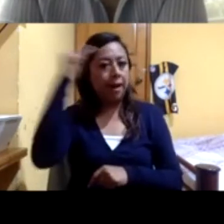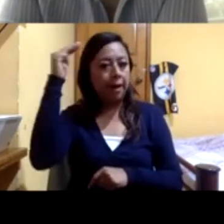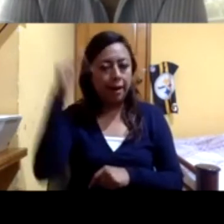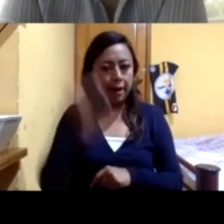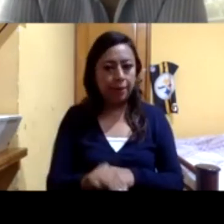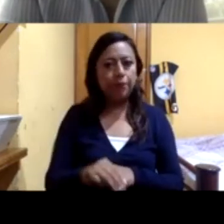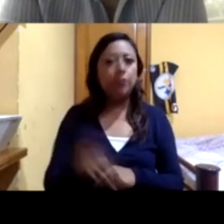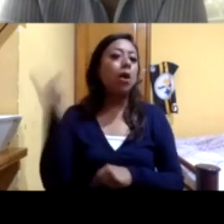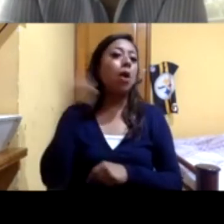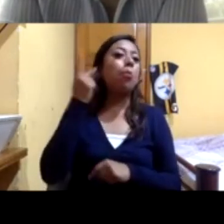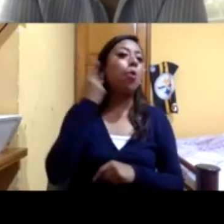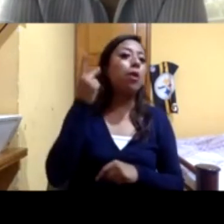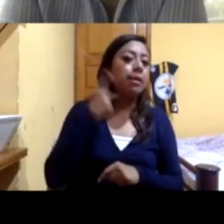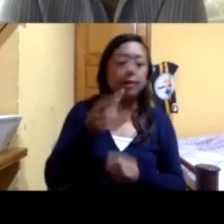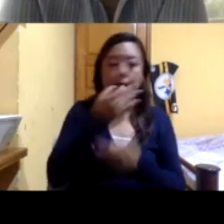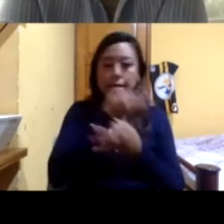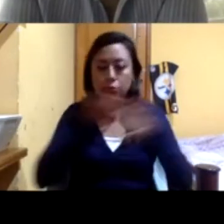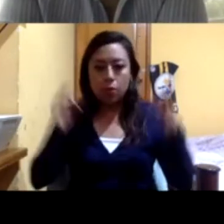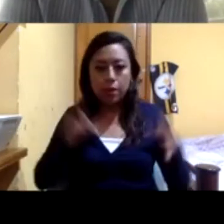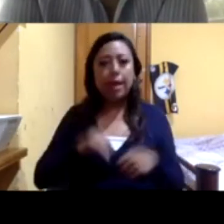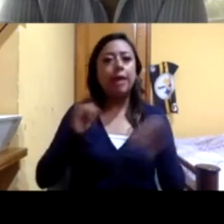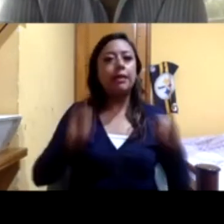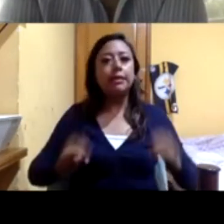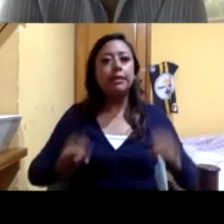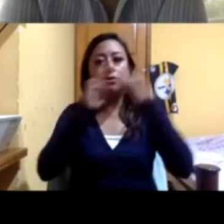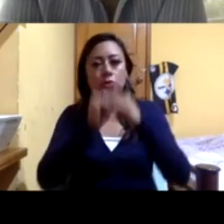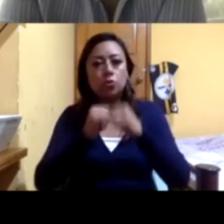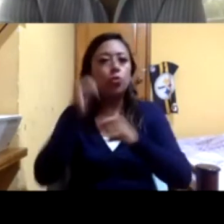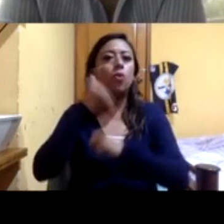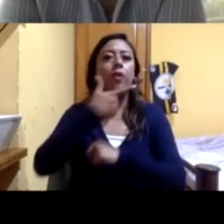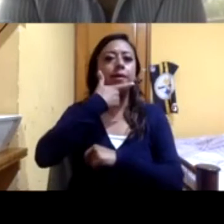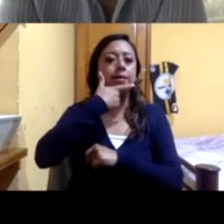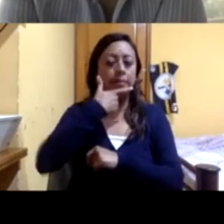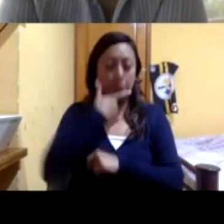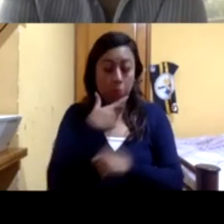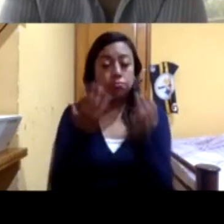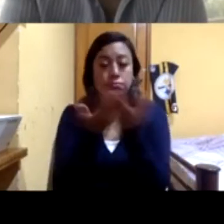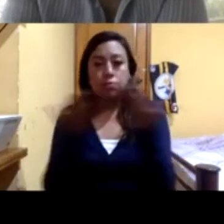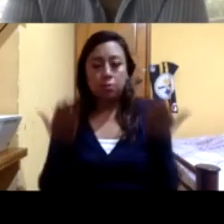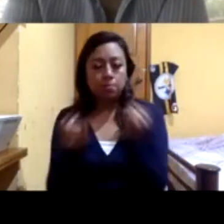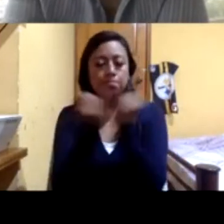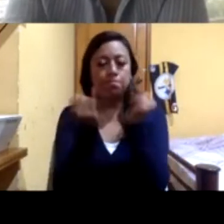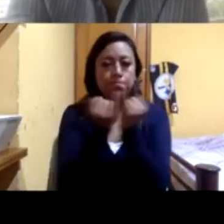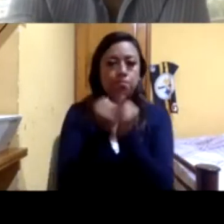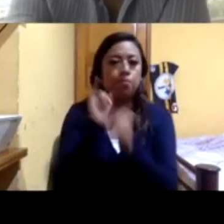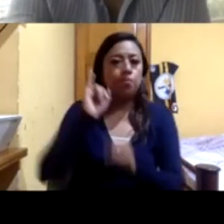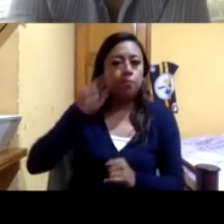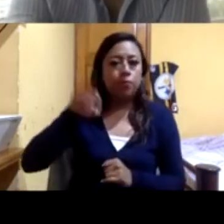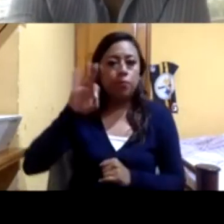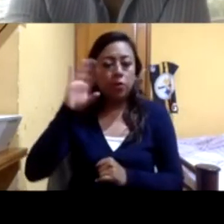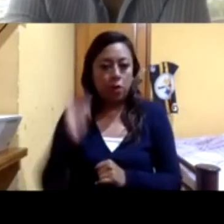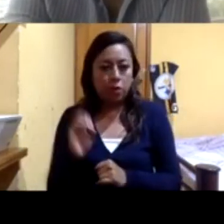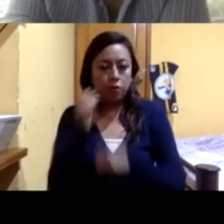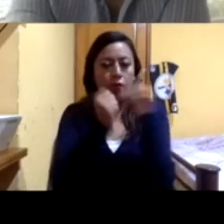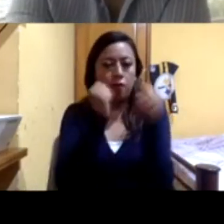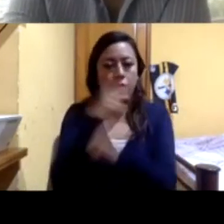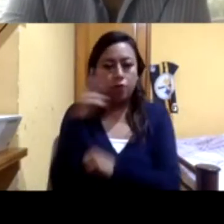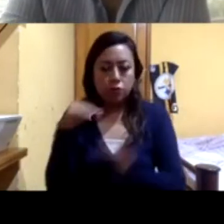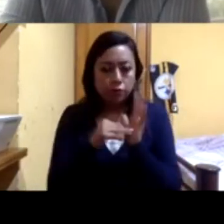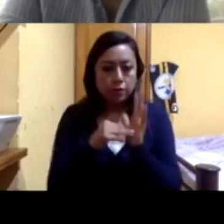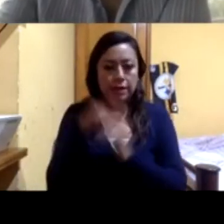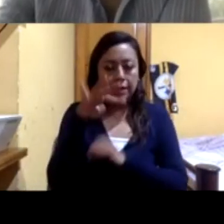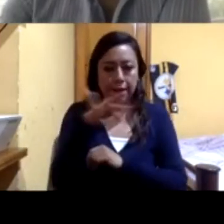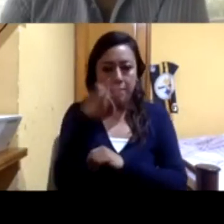College London. Y es coordinador del área de gobierno y finanzas del INCO desde 2014. Bueno, cedo el uso